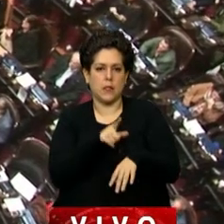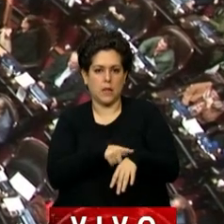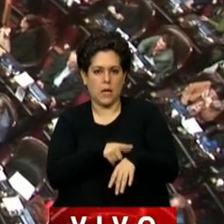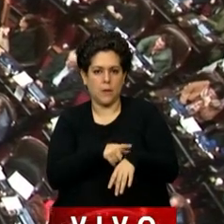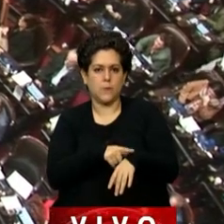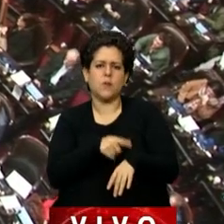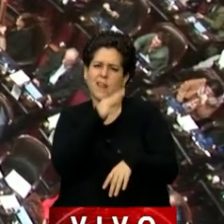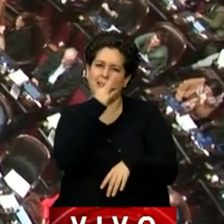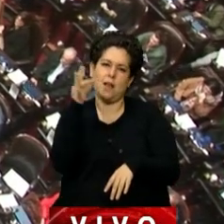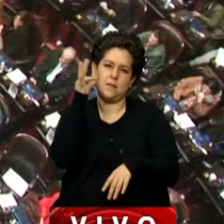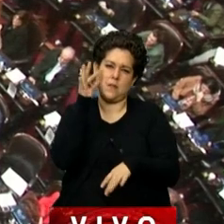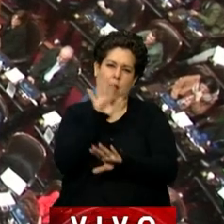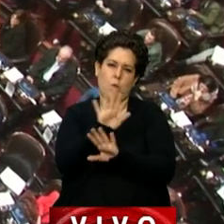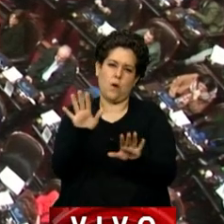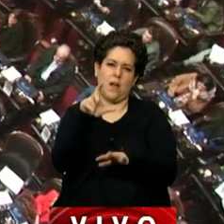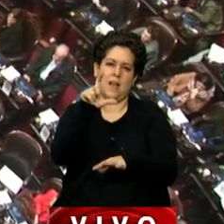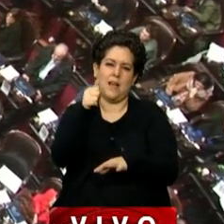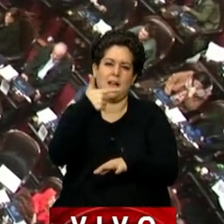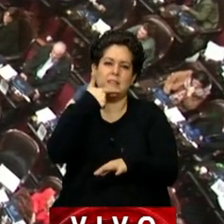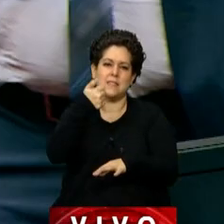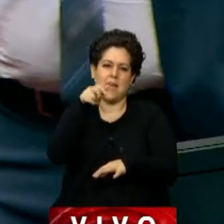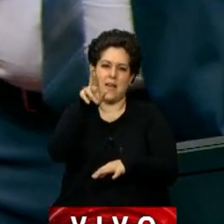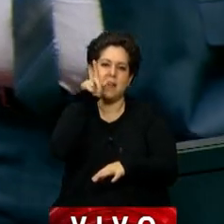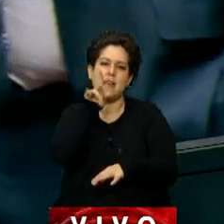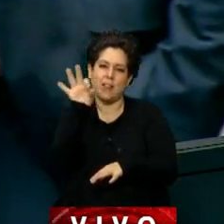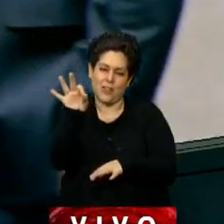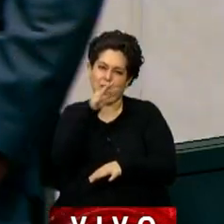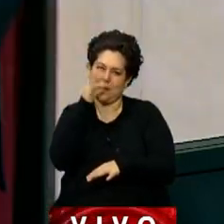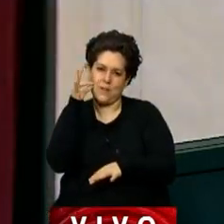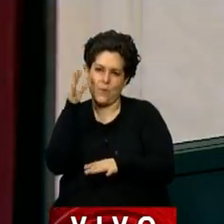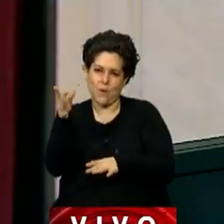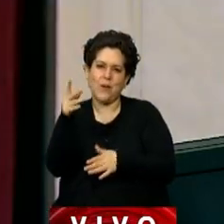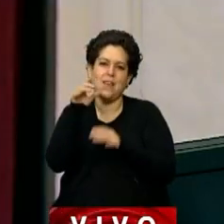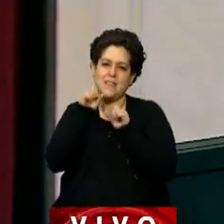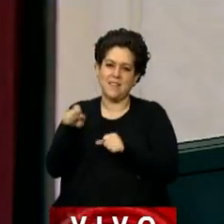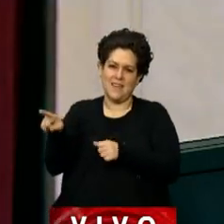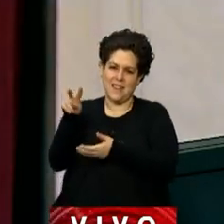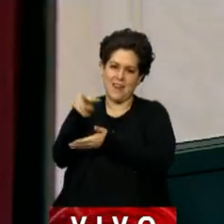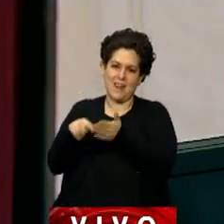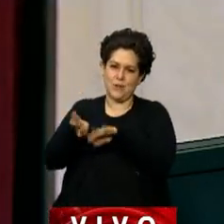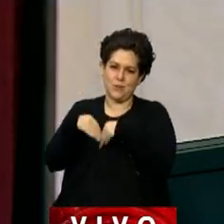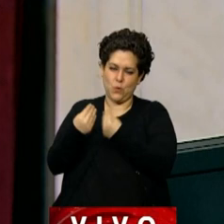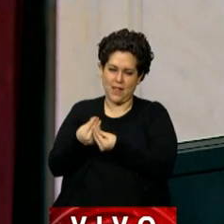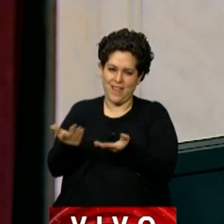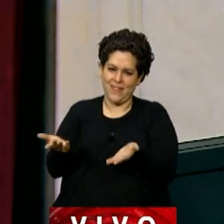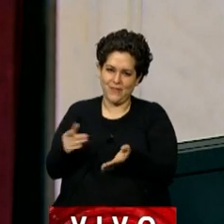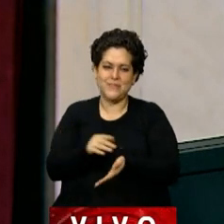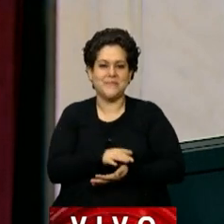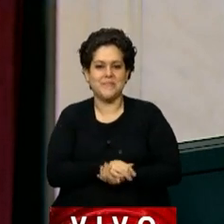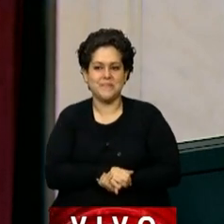Tiempo, cállese la boca, diputado Casareto. Por secretaría se hará la lectura del resultado.